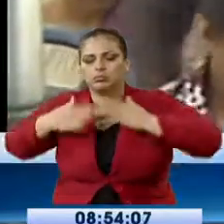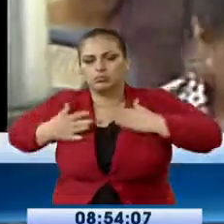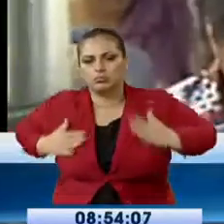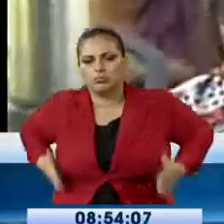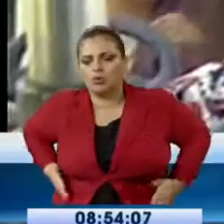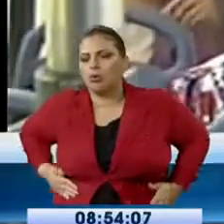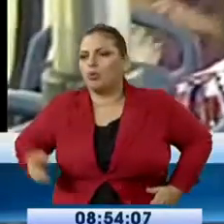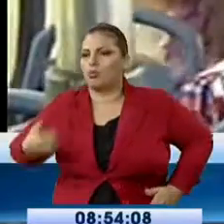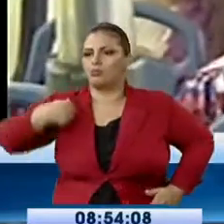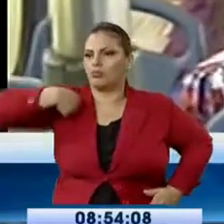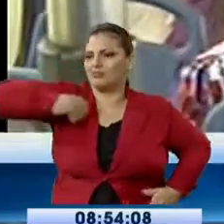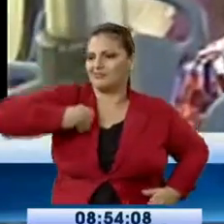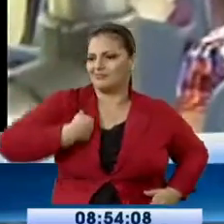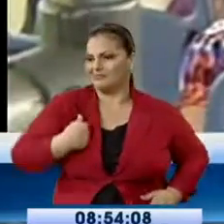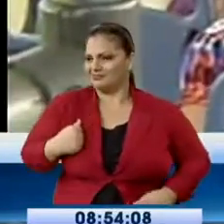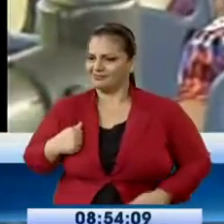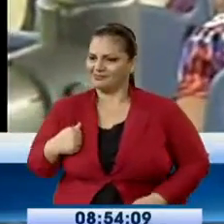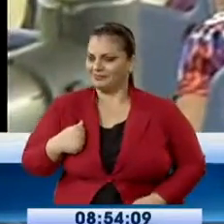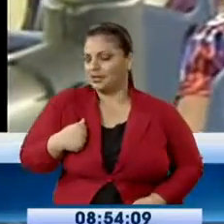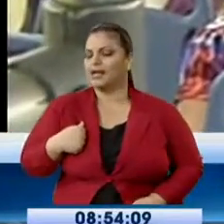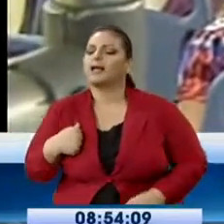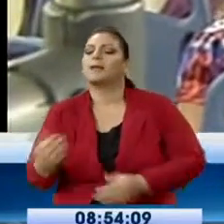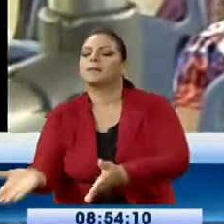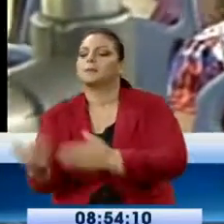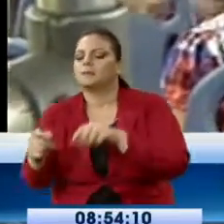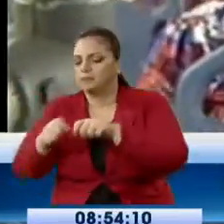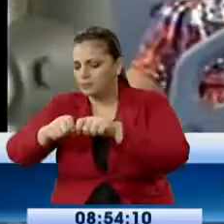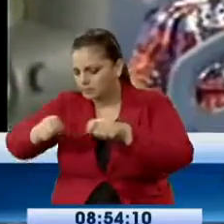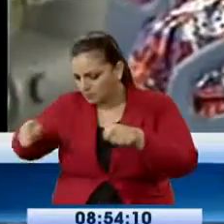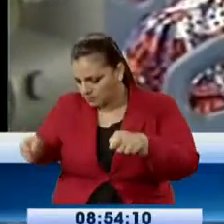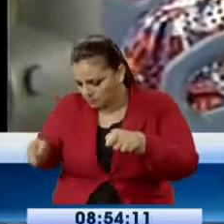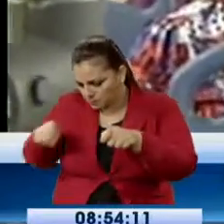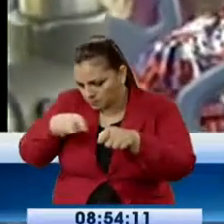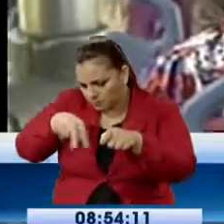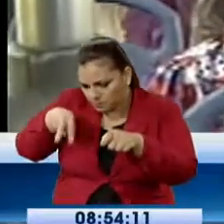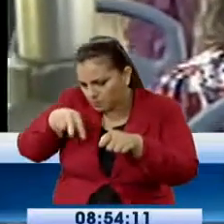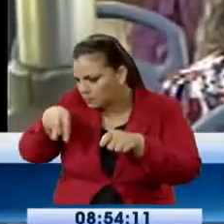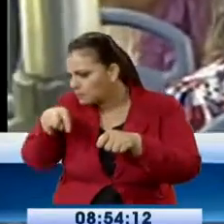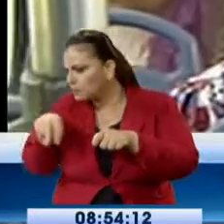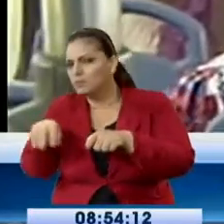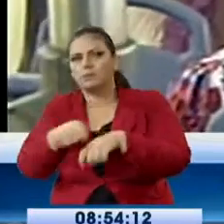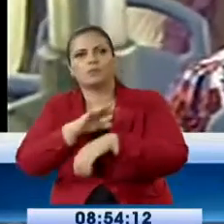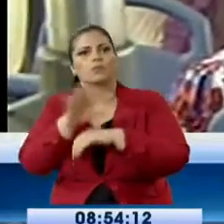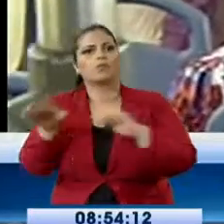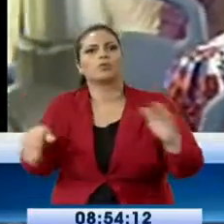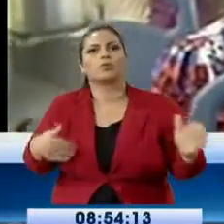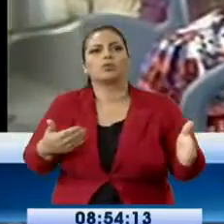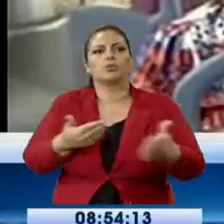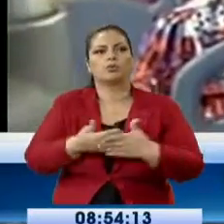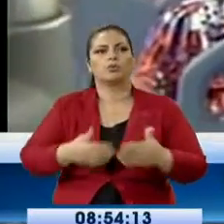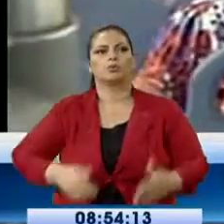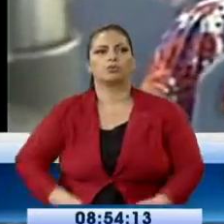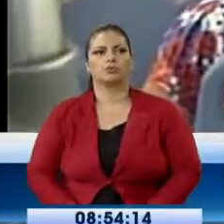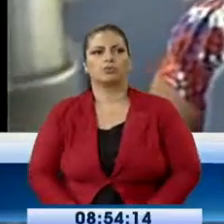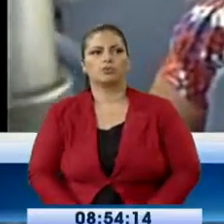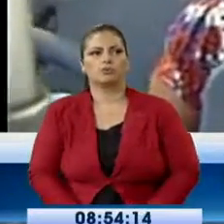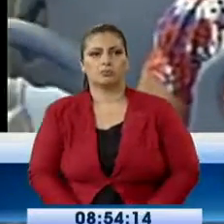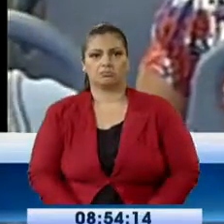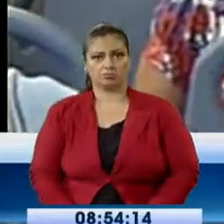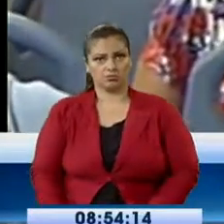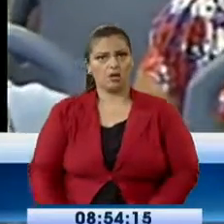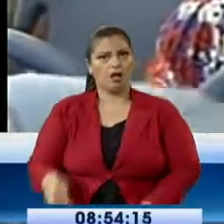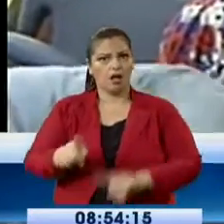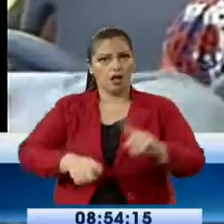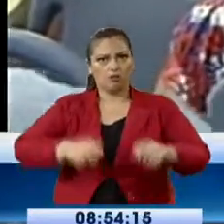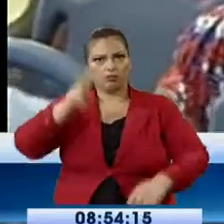revisan debajo de los asientos, a un lado de los asientos donde quizás podrían haber botado algún tipo de